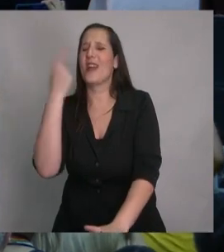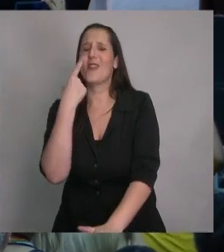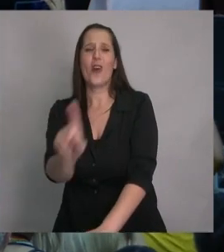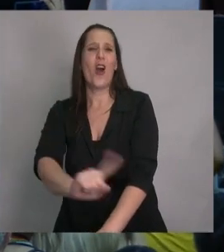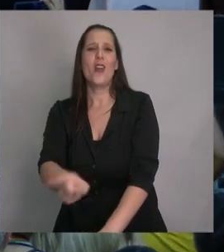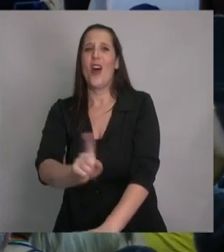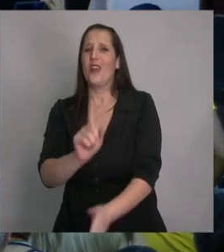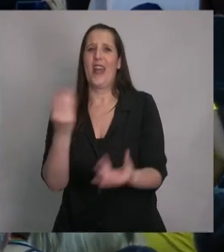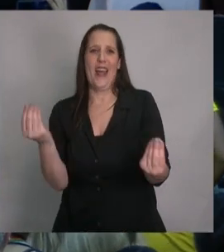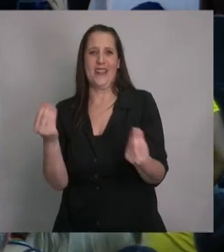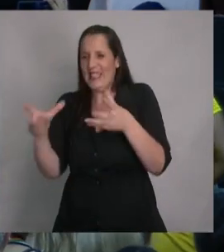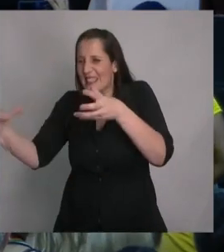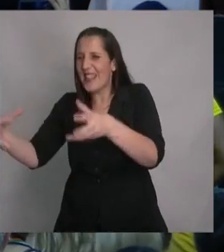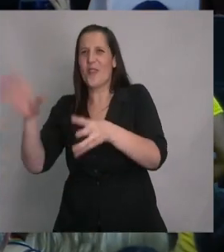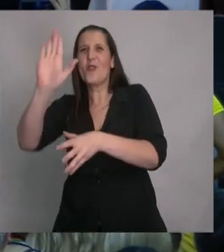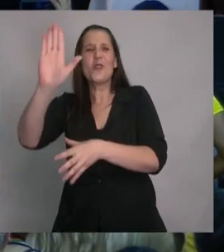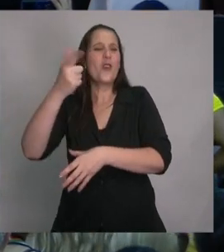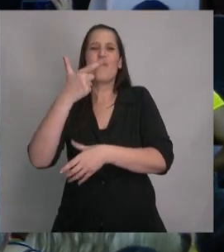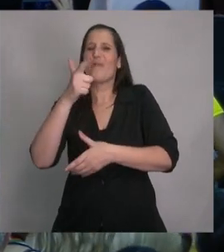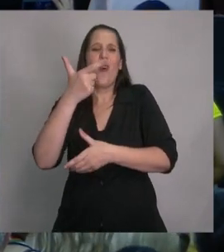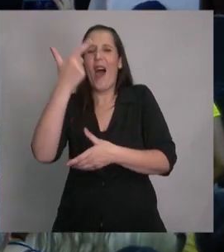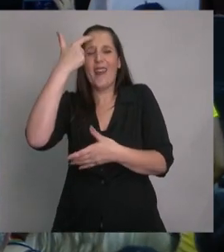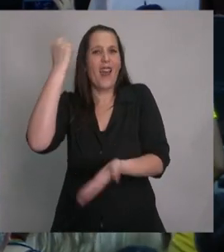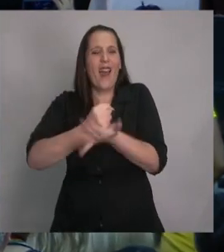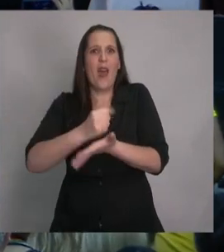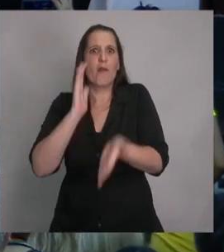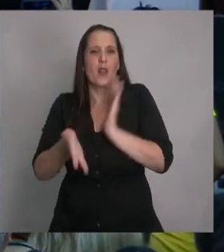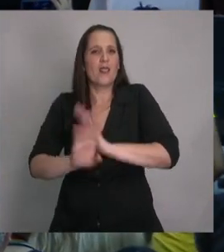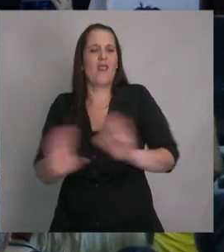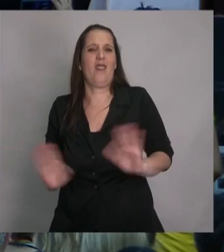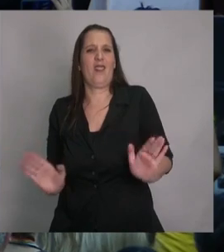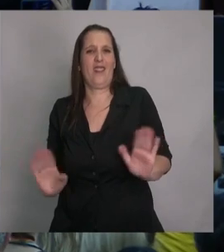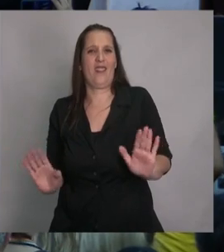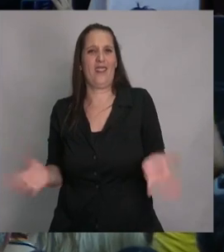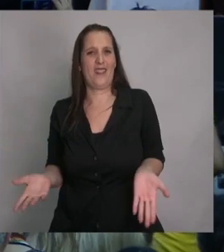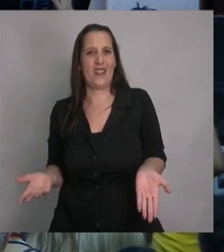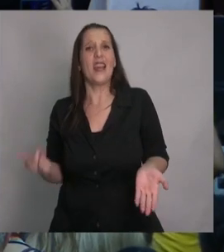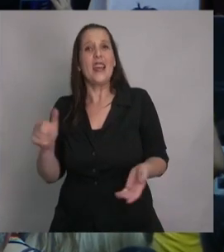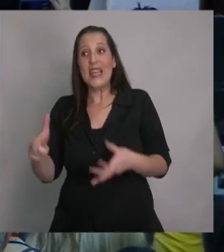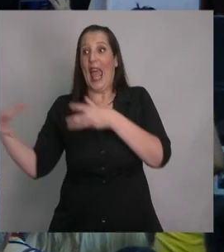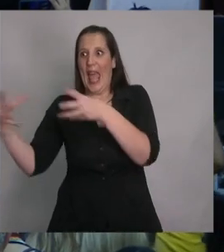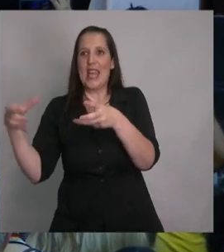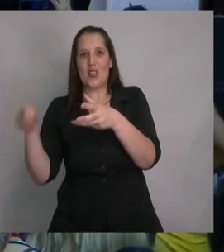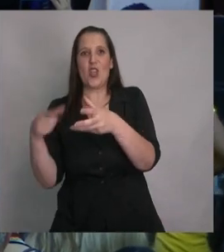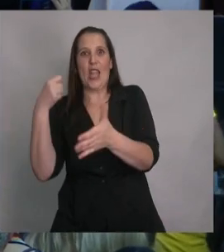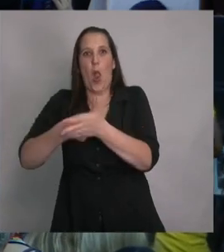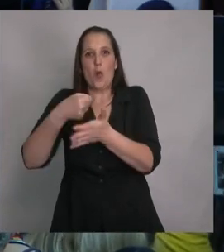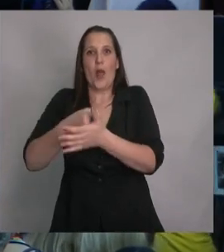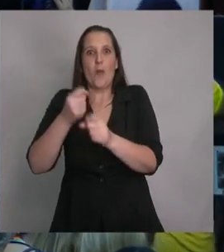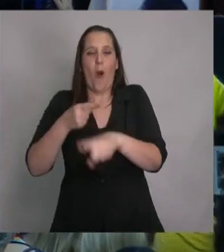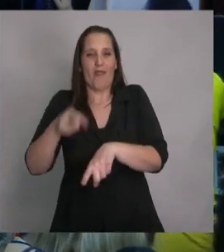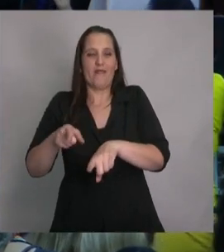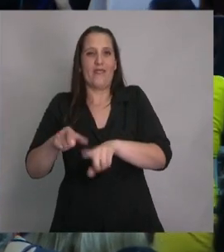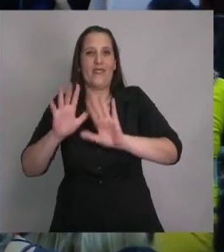simplemente de un pequeño espacio de tiempo el que media entre una guerra que finaliza y otra que comienza, sino que pueda